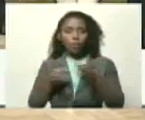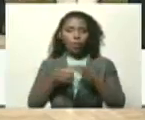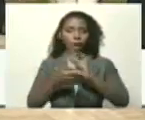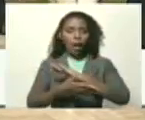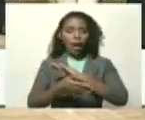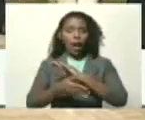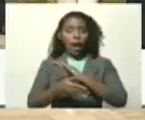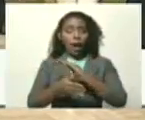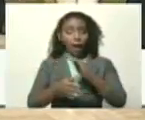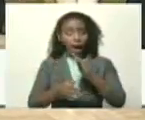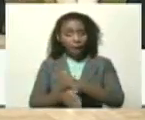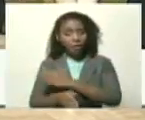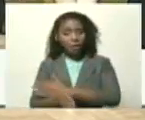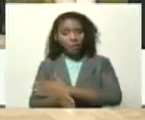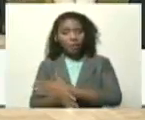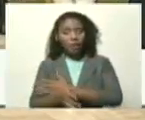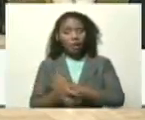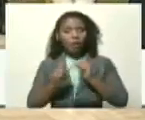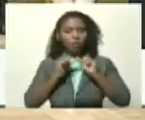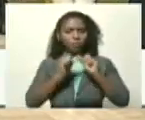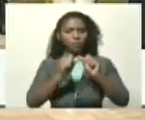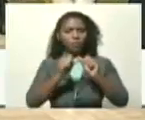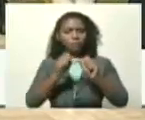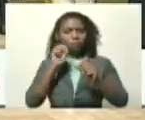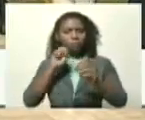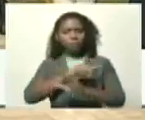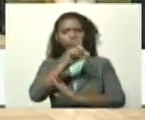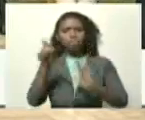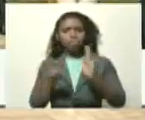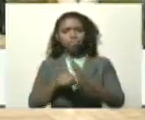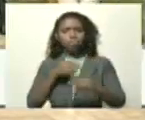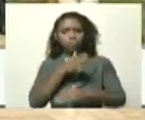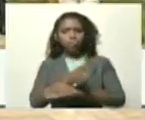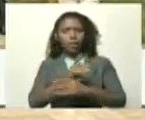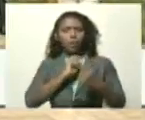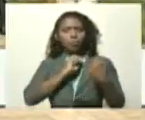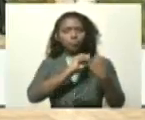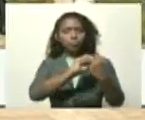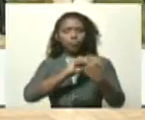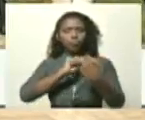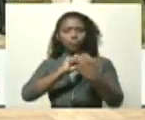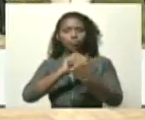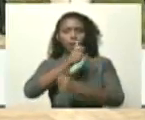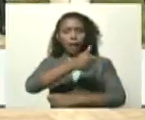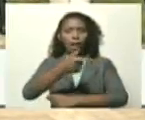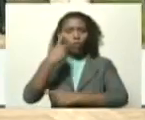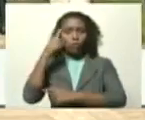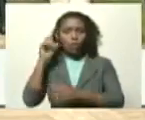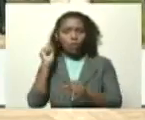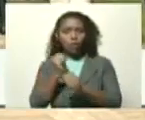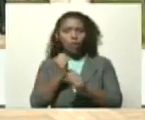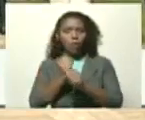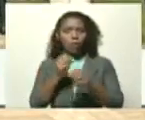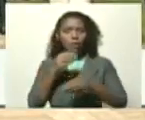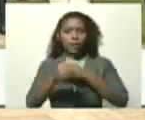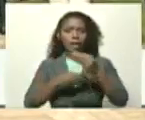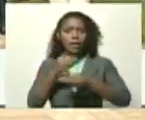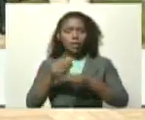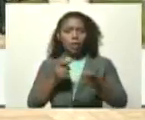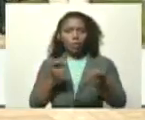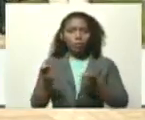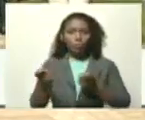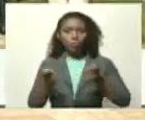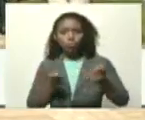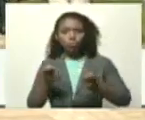un seguimiento total de lo que fueron cada una de las conversaciones, cada una de las gestiones que se hizo para poder